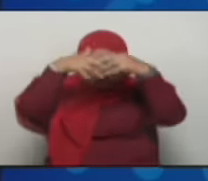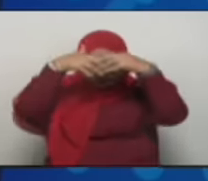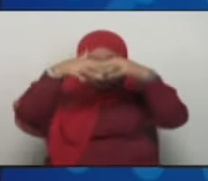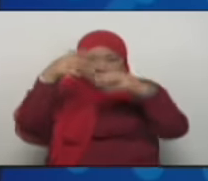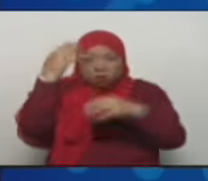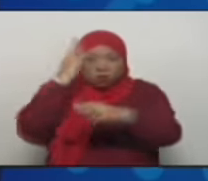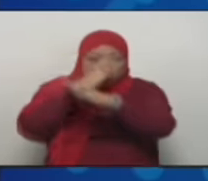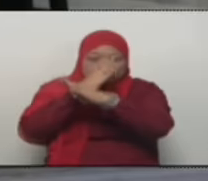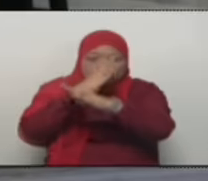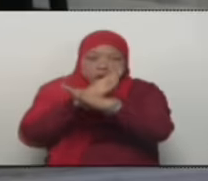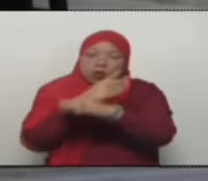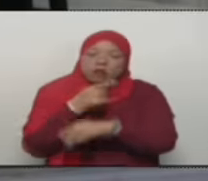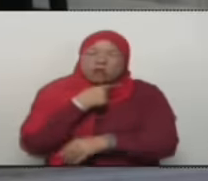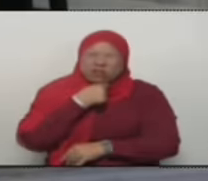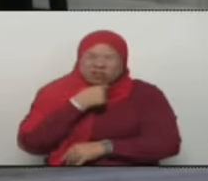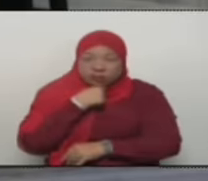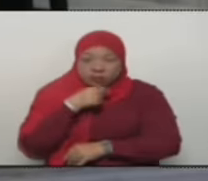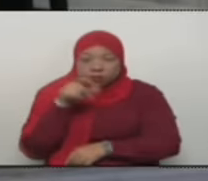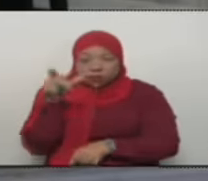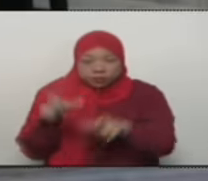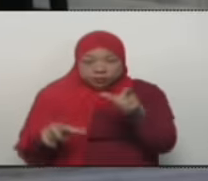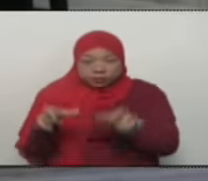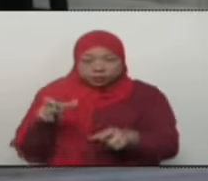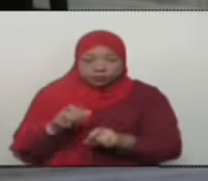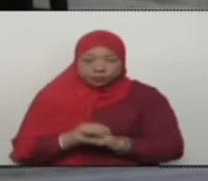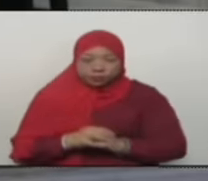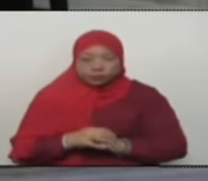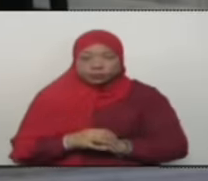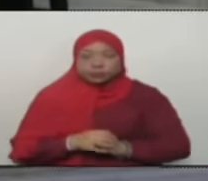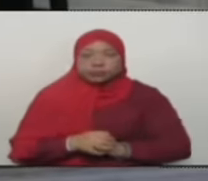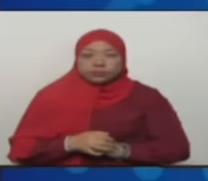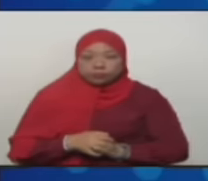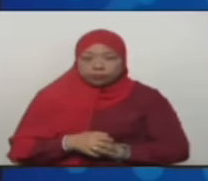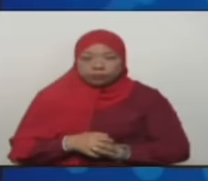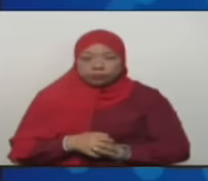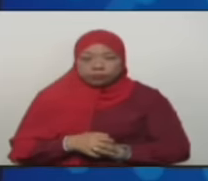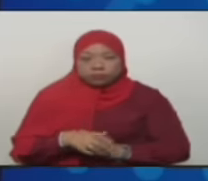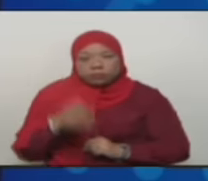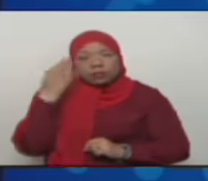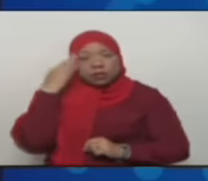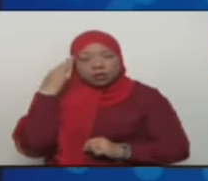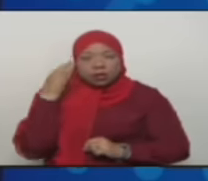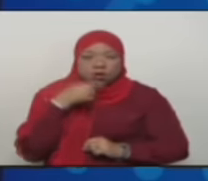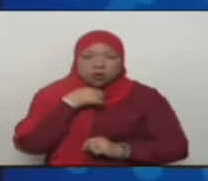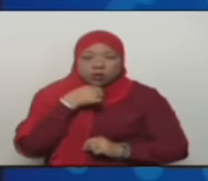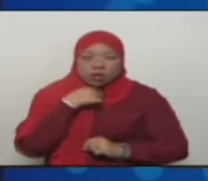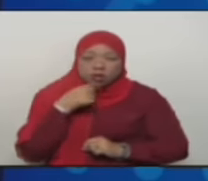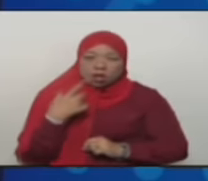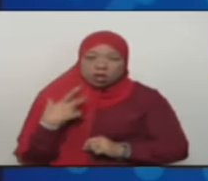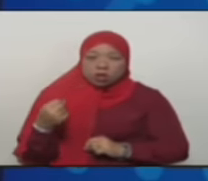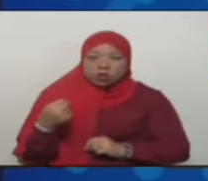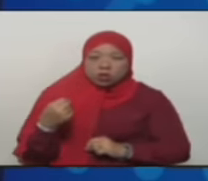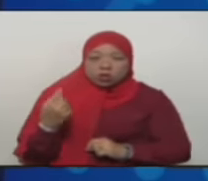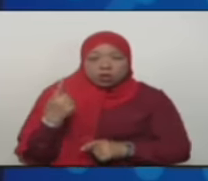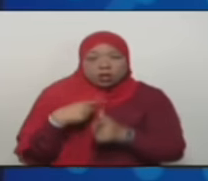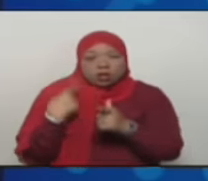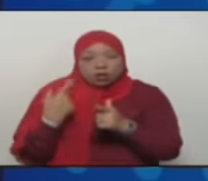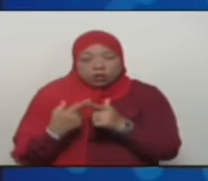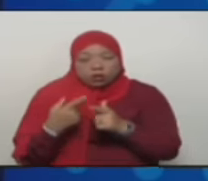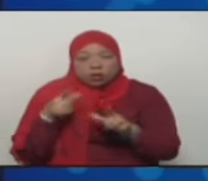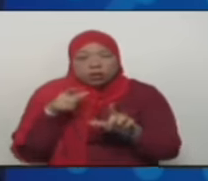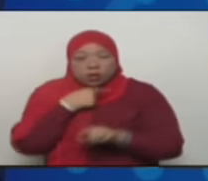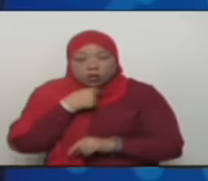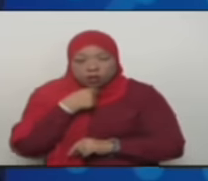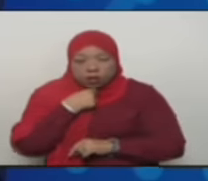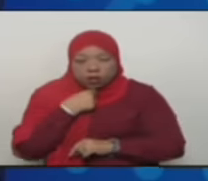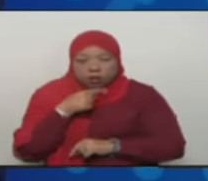Musk. Eso nunca lo había sabido nadie antes. Nadie, entonces ya saben que te gusta y no te gusta, ¿verdad? Me gusta